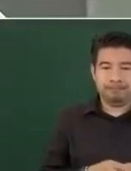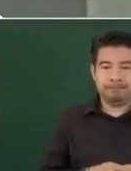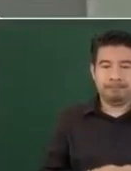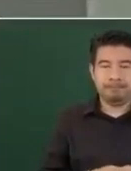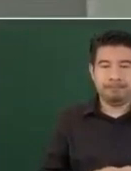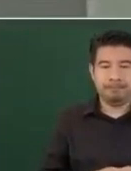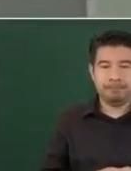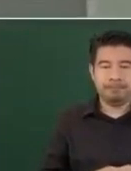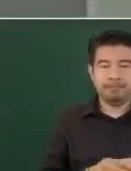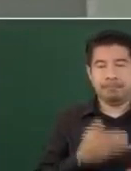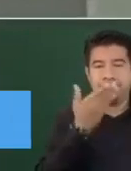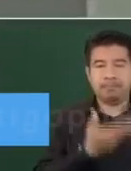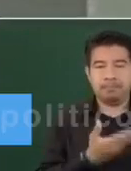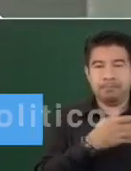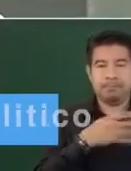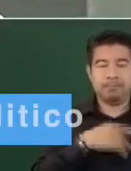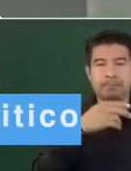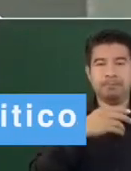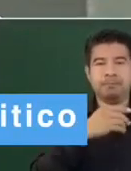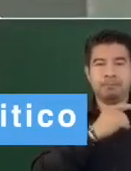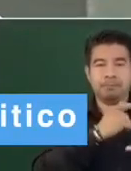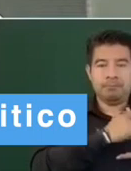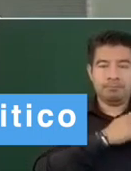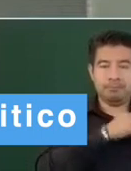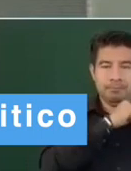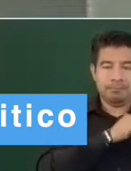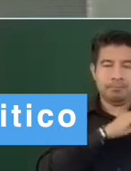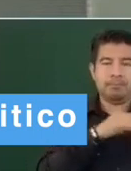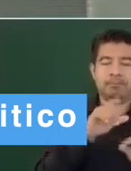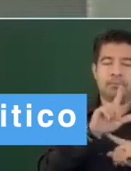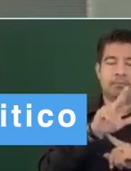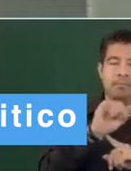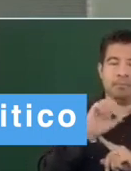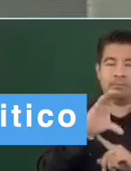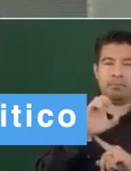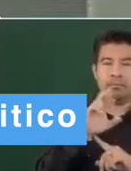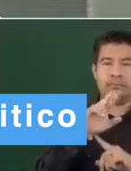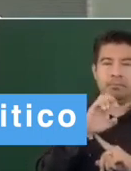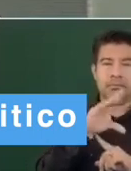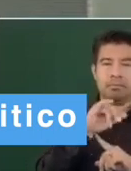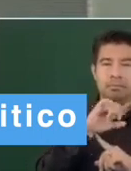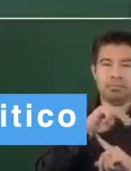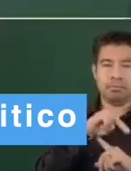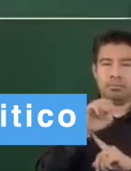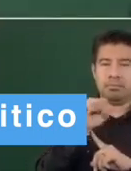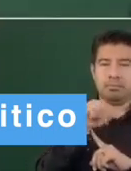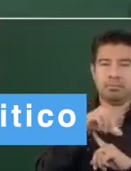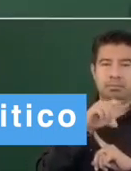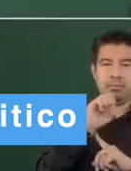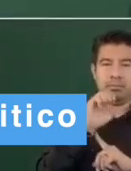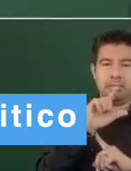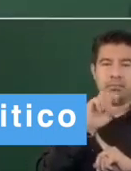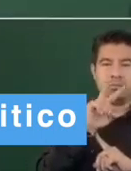El presidente López Obrador reconoce que las remesas que envían los conacionales son la principal fuente de ingresos del país. En este año se